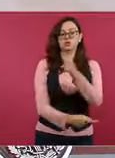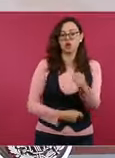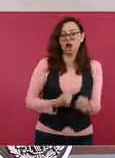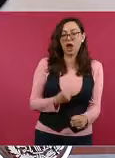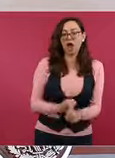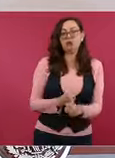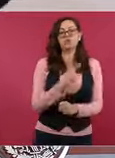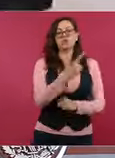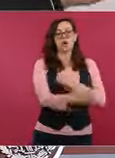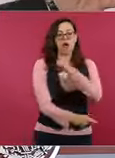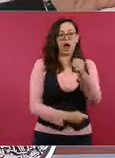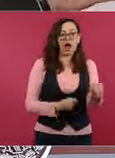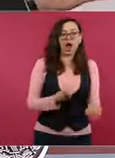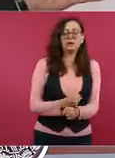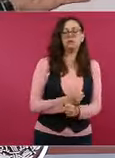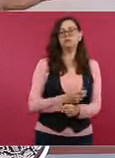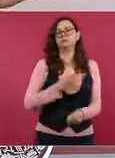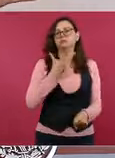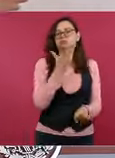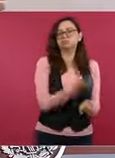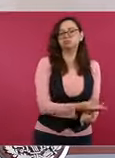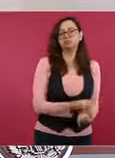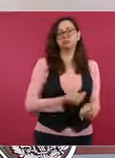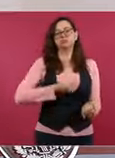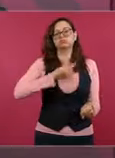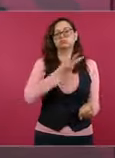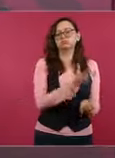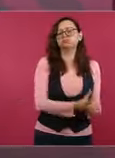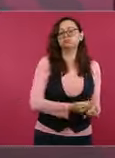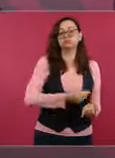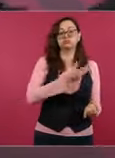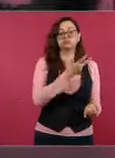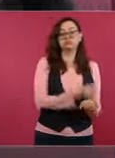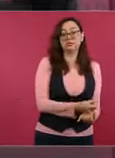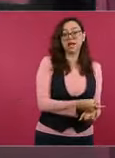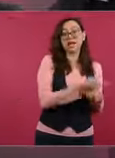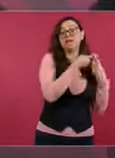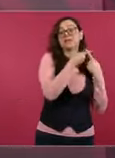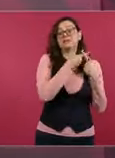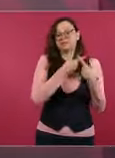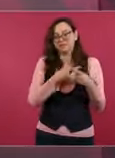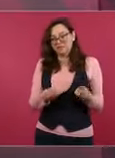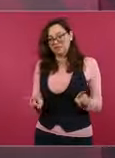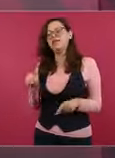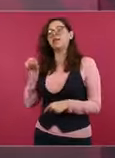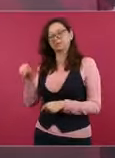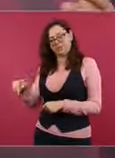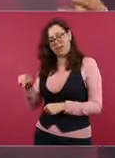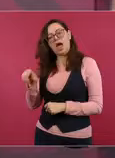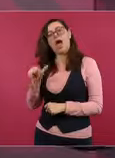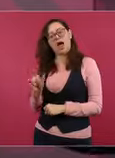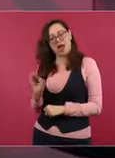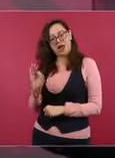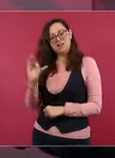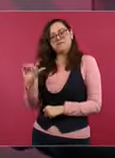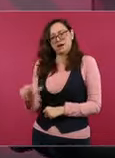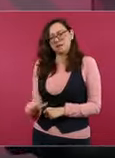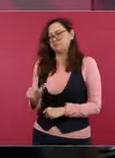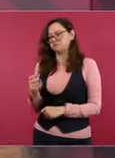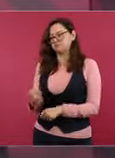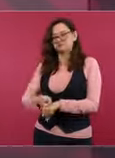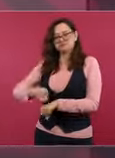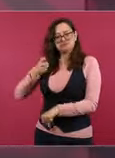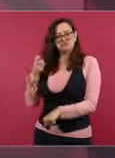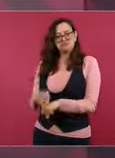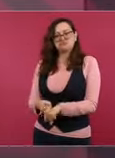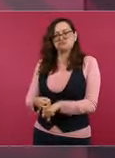Algo muy distinto a lo que se hizo en el nuevo aeropuerto Felipe Ángeles,